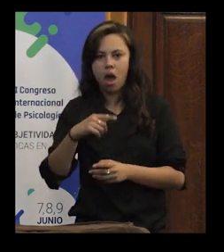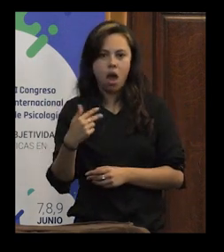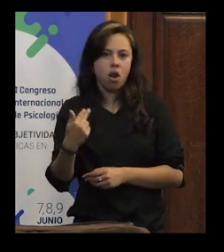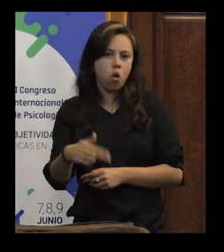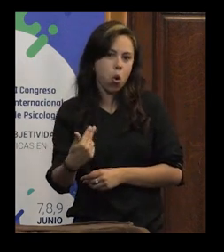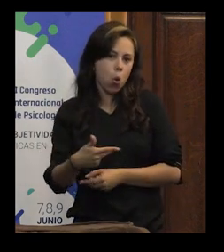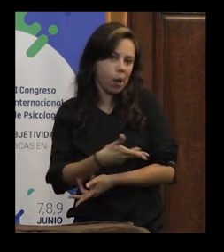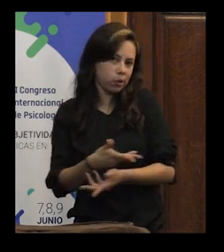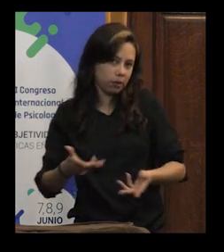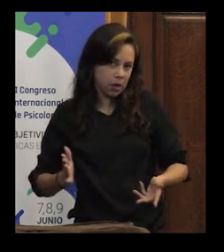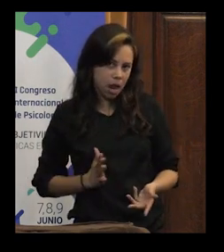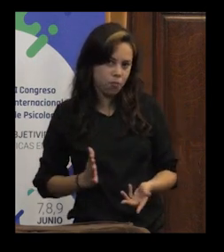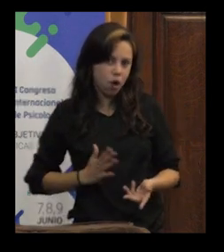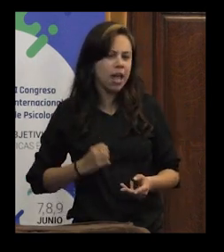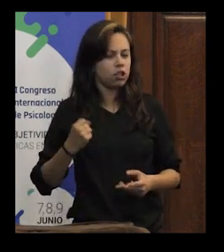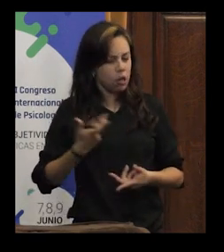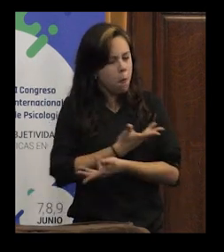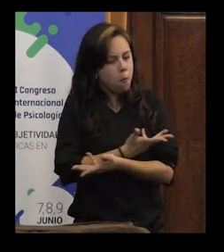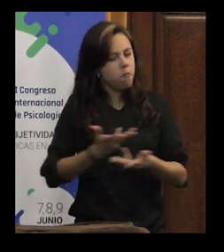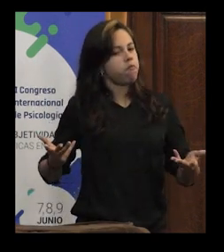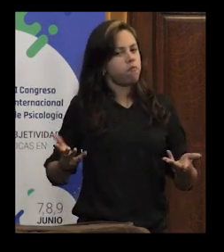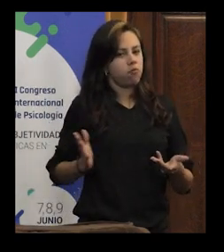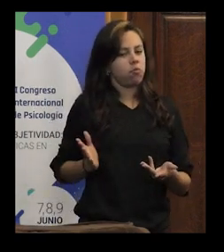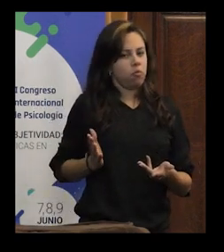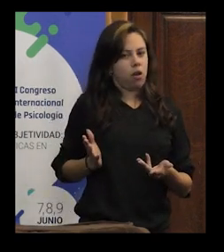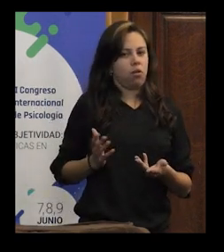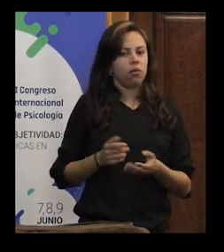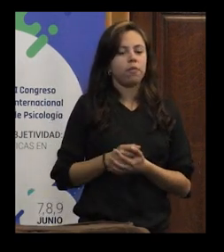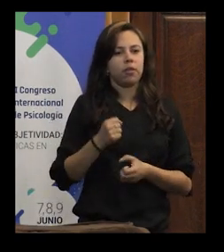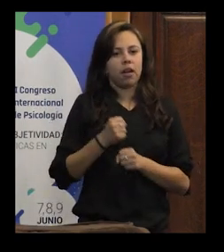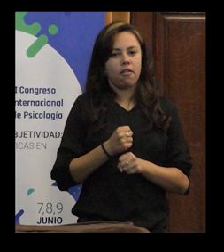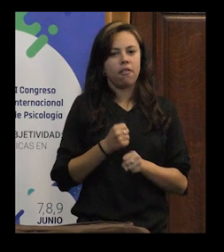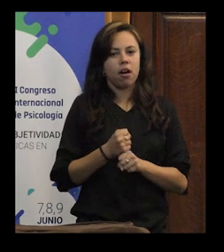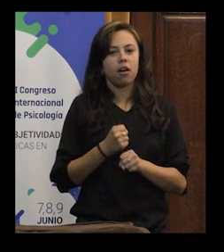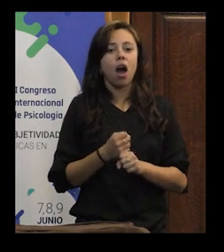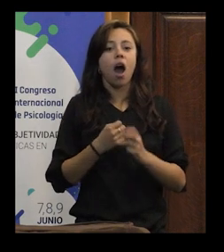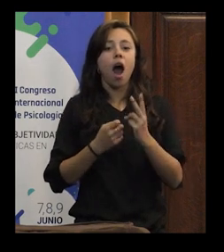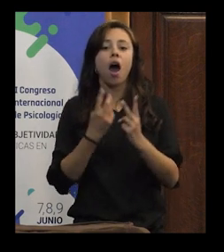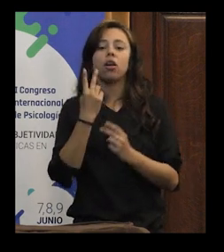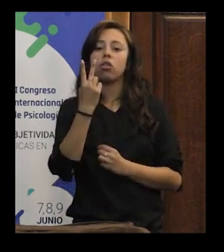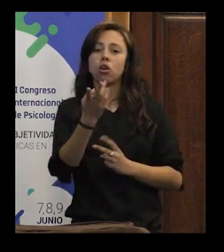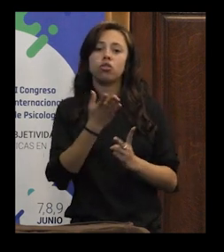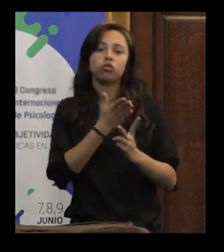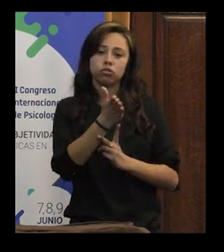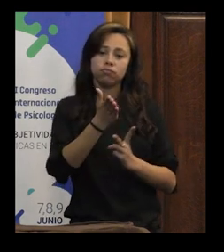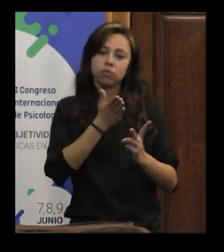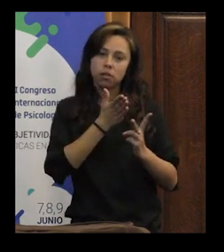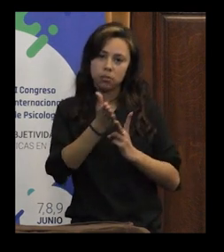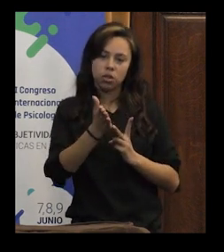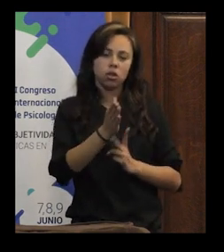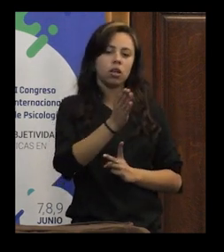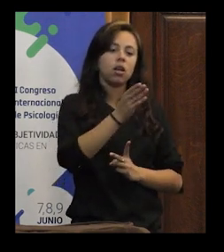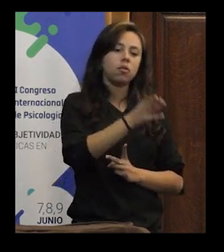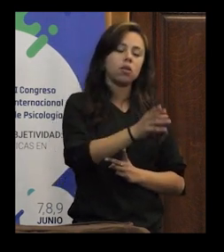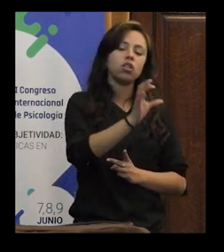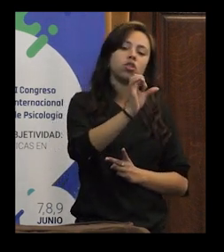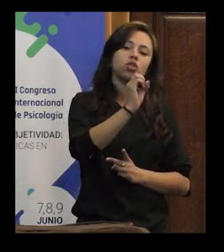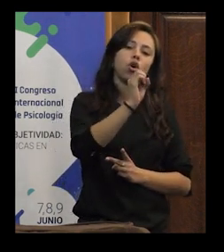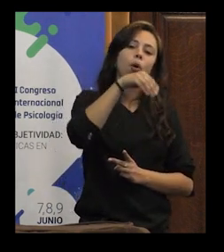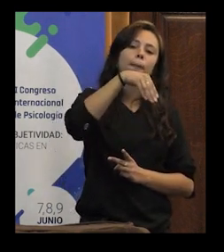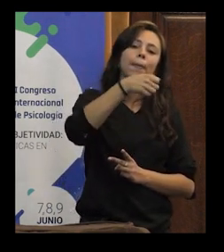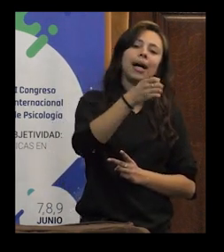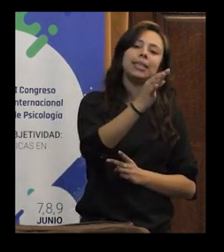utilizado intensamente en dos formas. La edición somática, ¿tá? Que